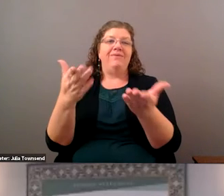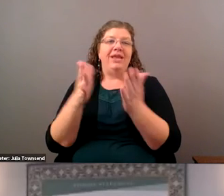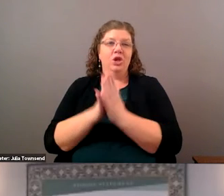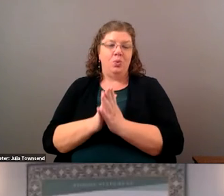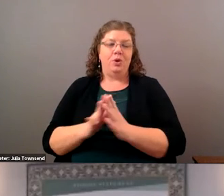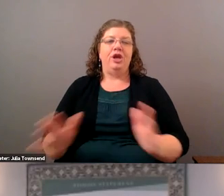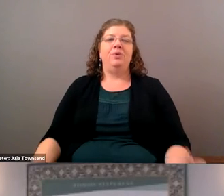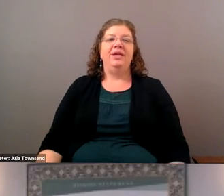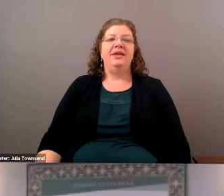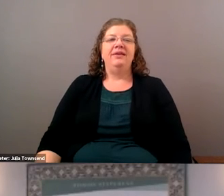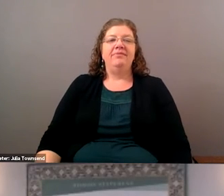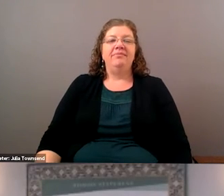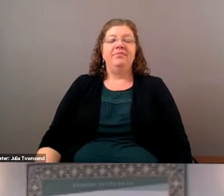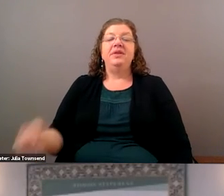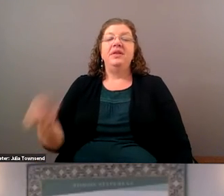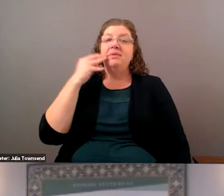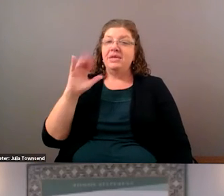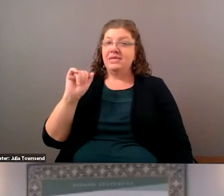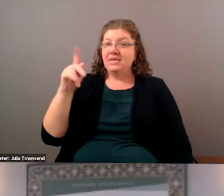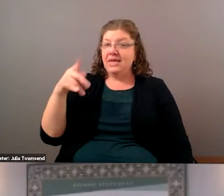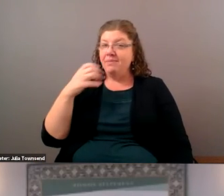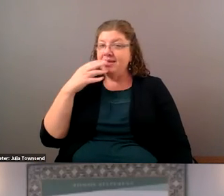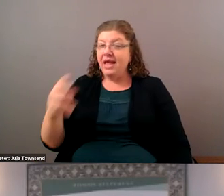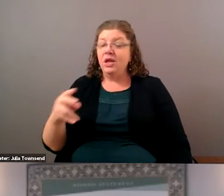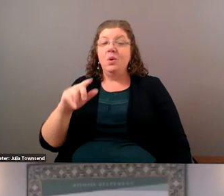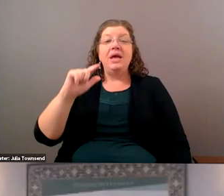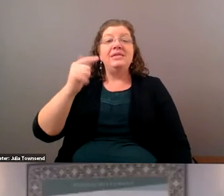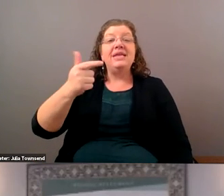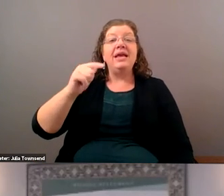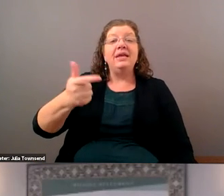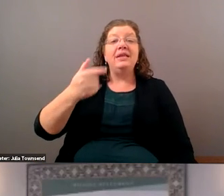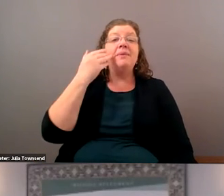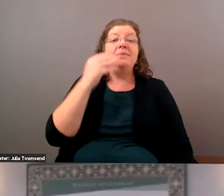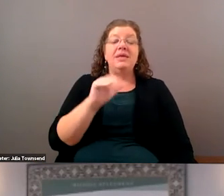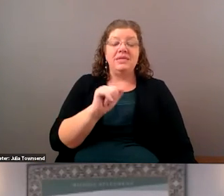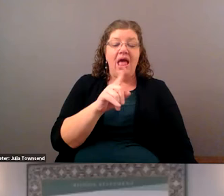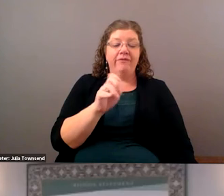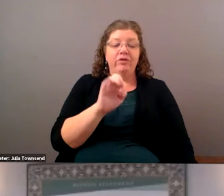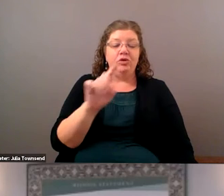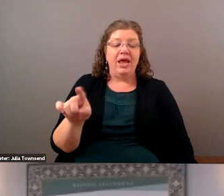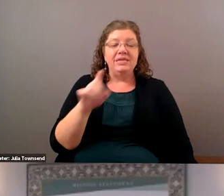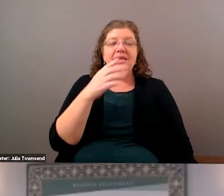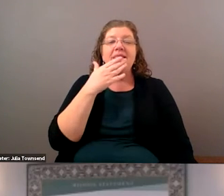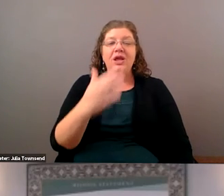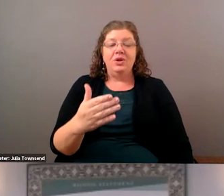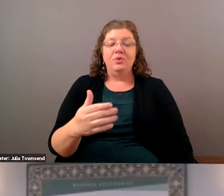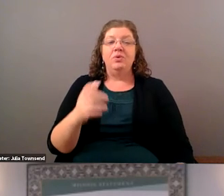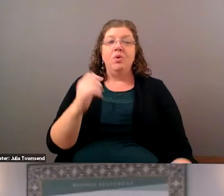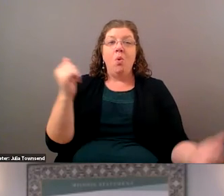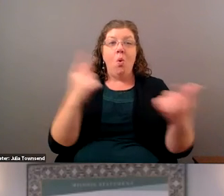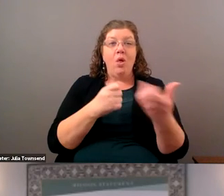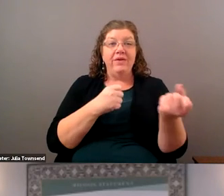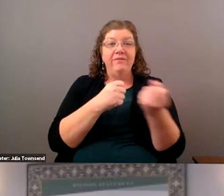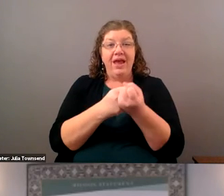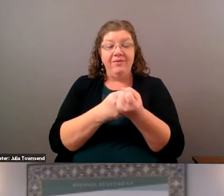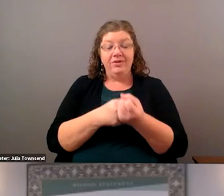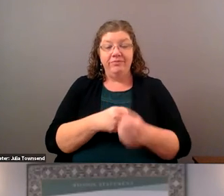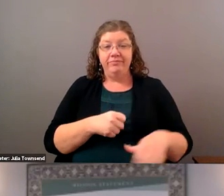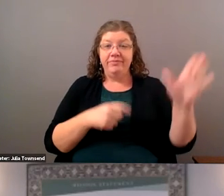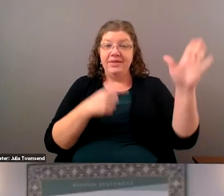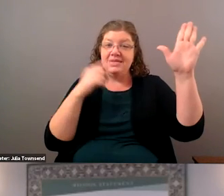Señora Capps, gracias. ¿Alguien la secunda? Señora Álvarez, genial. ¿Todo mundo a favor? Por favor, levante su mano y diga,